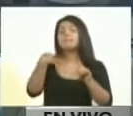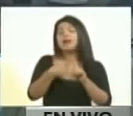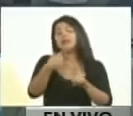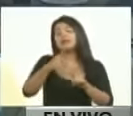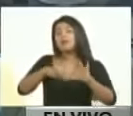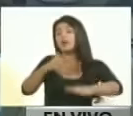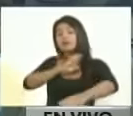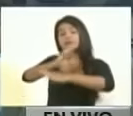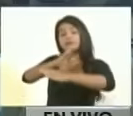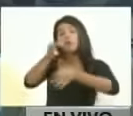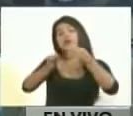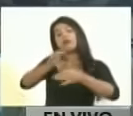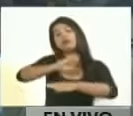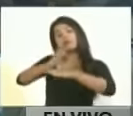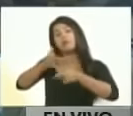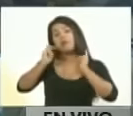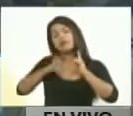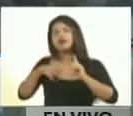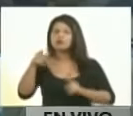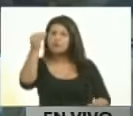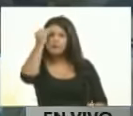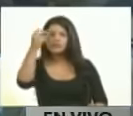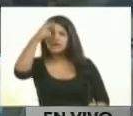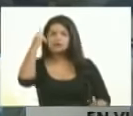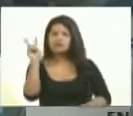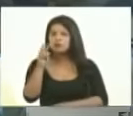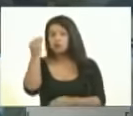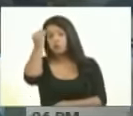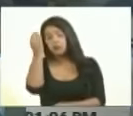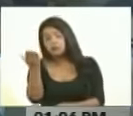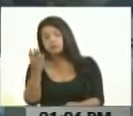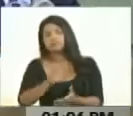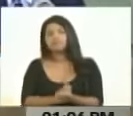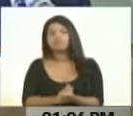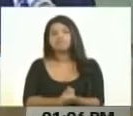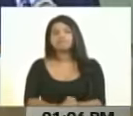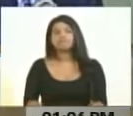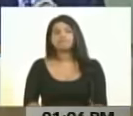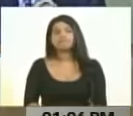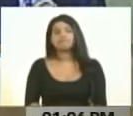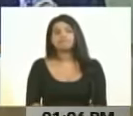jurídicas. ¿Cuál es la posición en este caso de la Cancillería venezolana? Gracias.